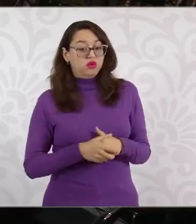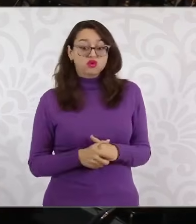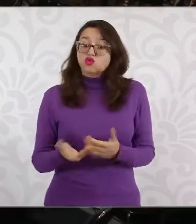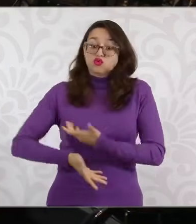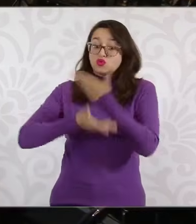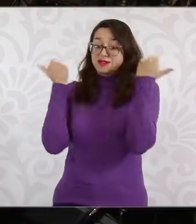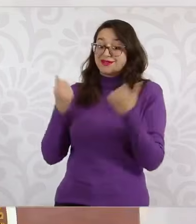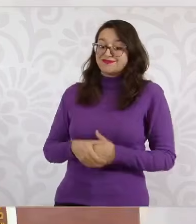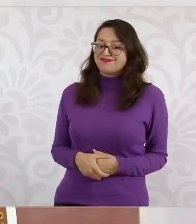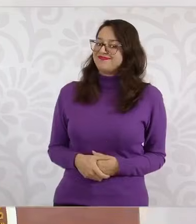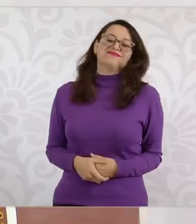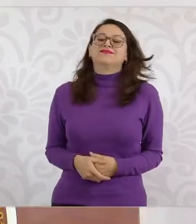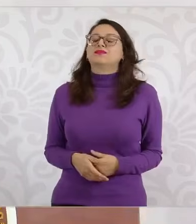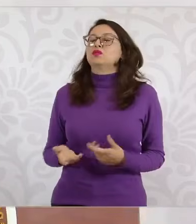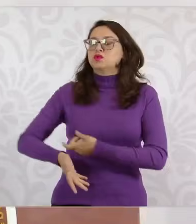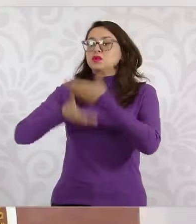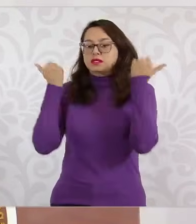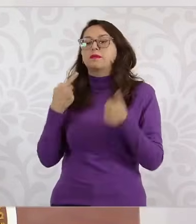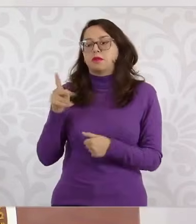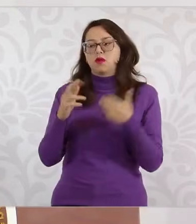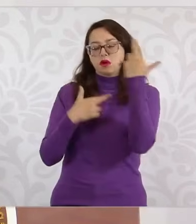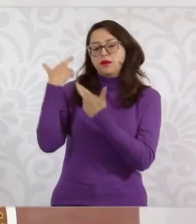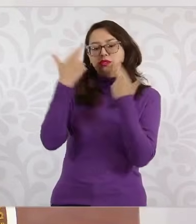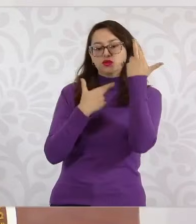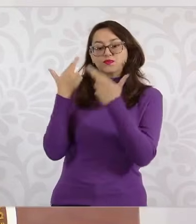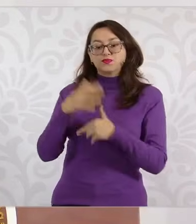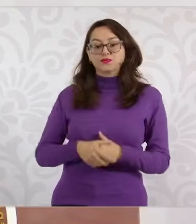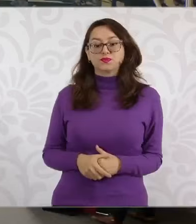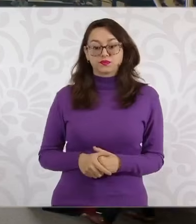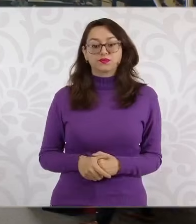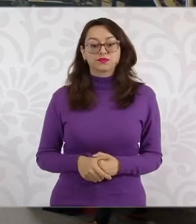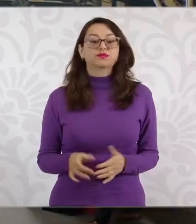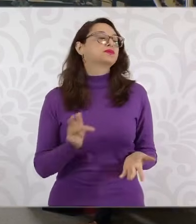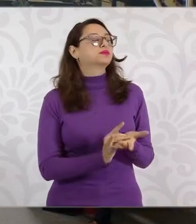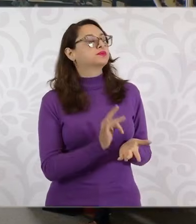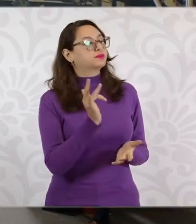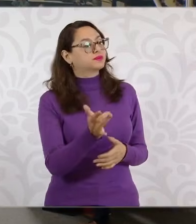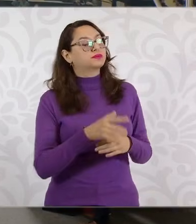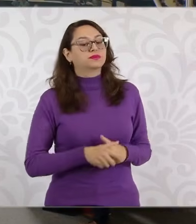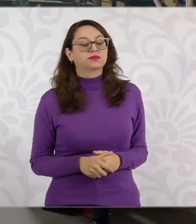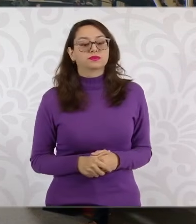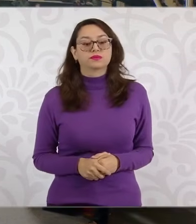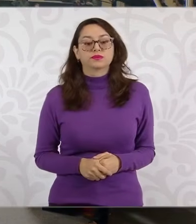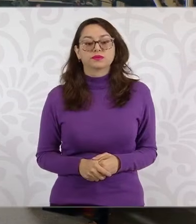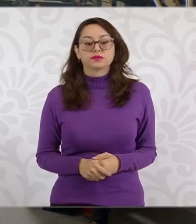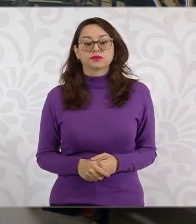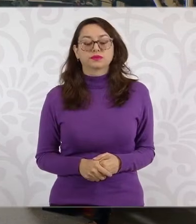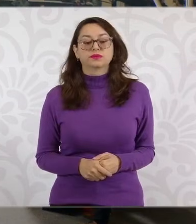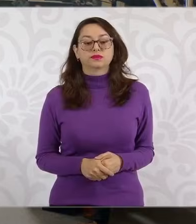No lo sé si a nivel federal se puede hacer, pero lo revisamos con todo gusto. Muchas gracias. Sí. Bueno, vamos de este